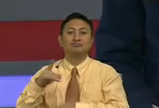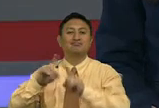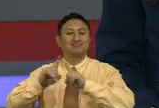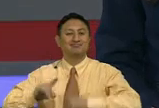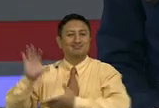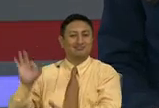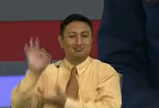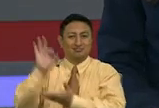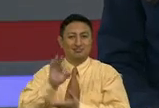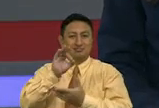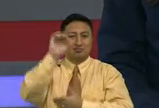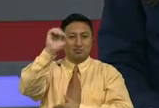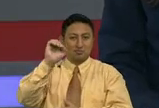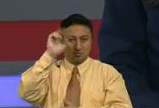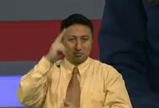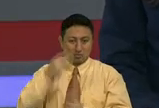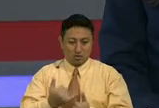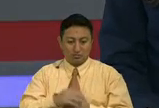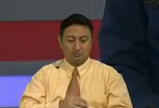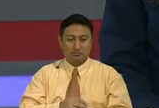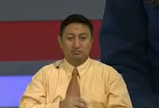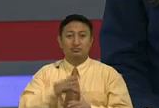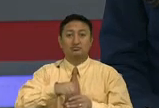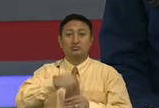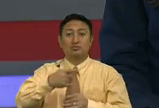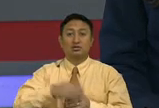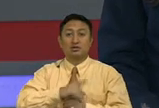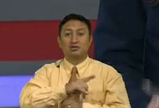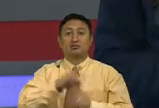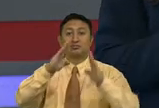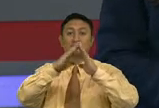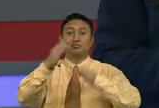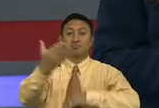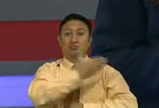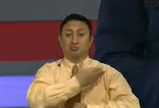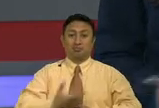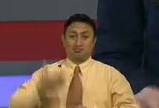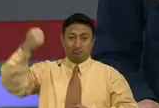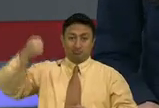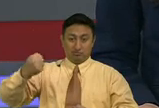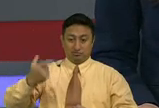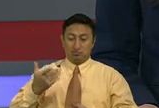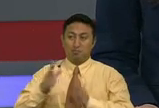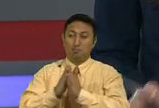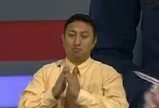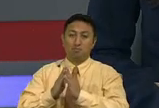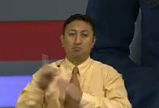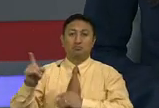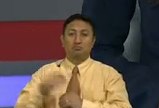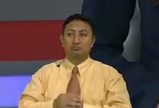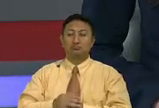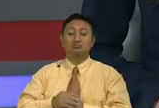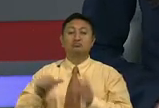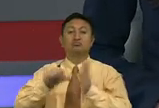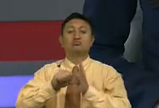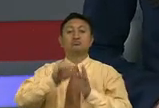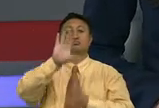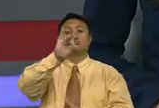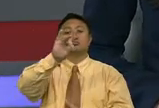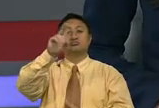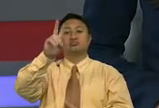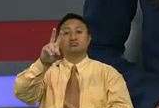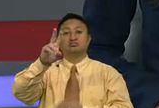industria audiovisual del país realizaron un plantón en los exteriores de Carondelet para solicitar al presidente Moreno vete el artículo 82